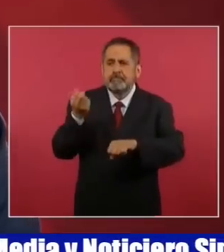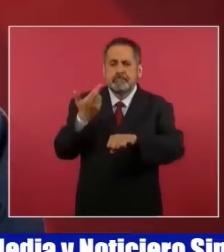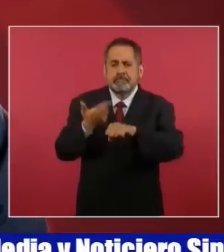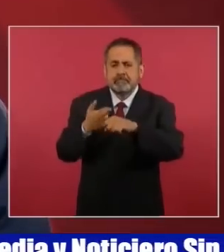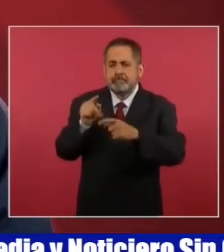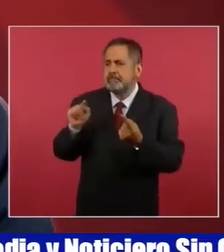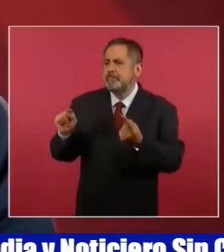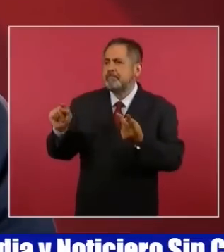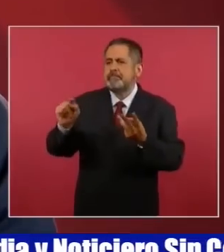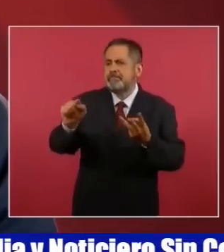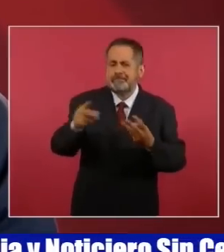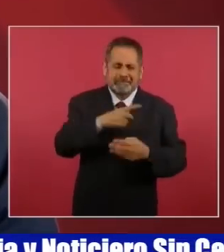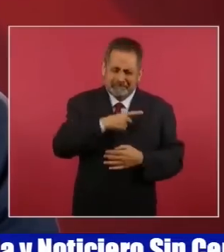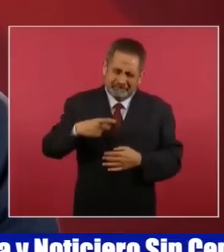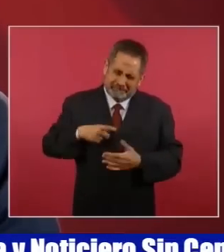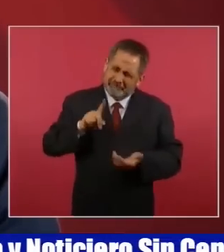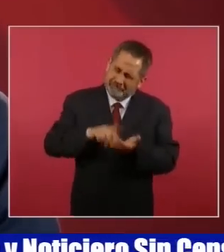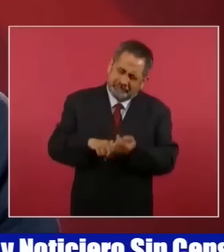secretarías.